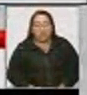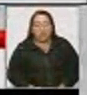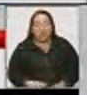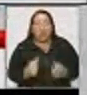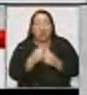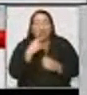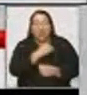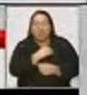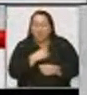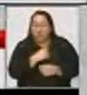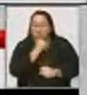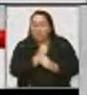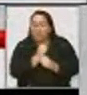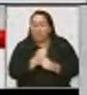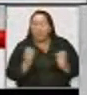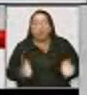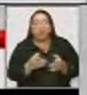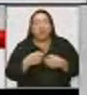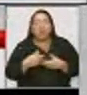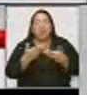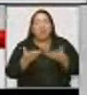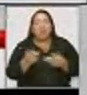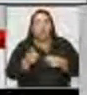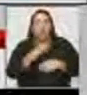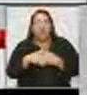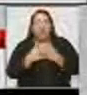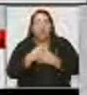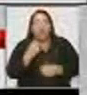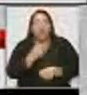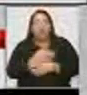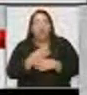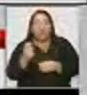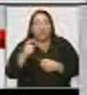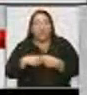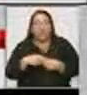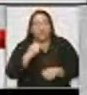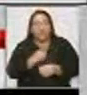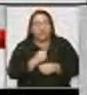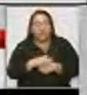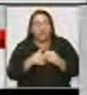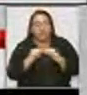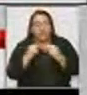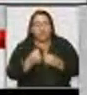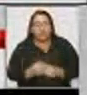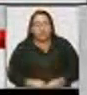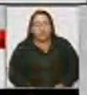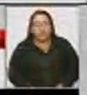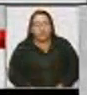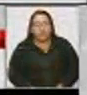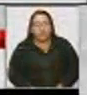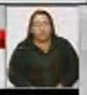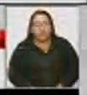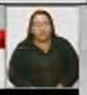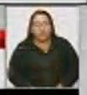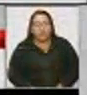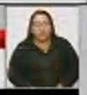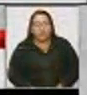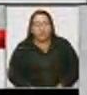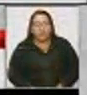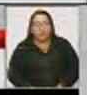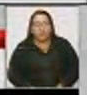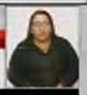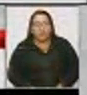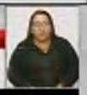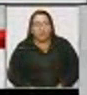ratificación, el Ministerio de Trabajo y Promoción del Empleo viene diseñando de manera participativa el plan de acción sectorial para la implementación de dicho